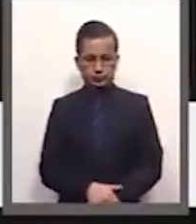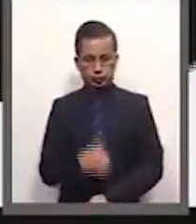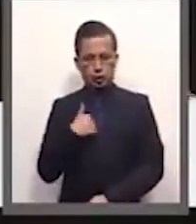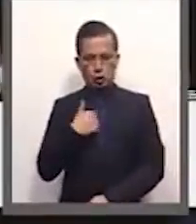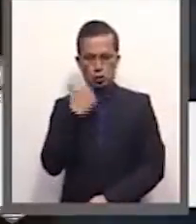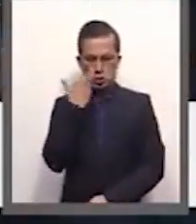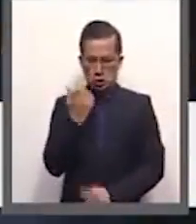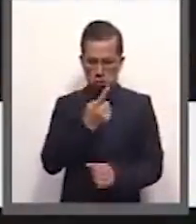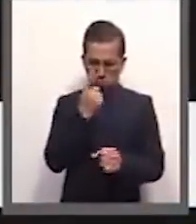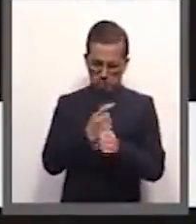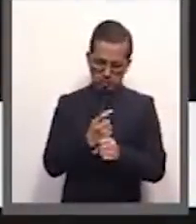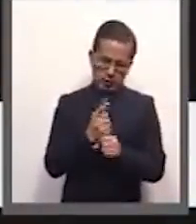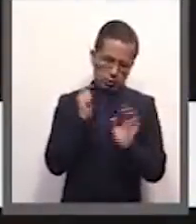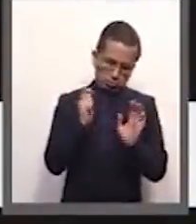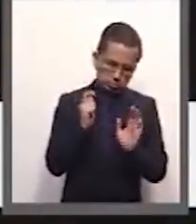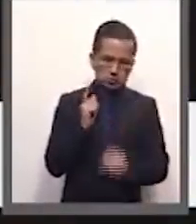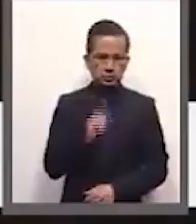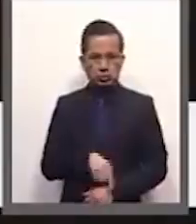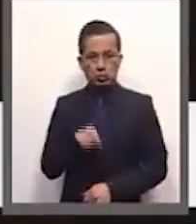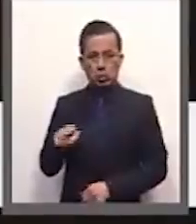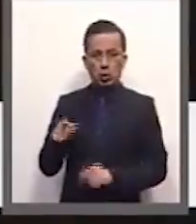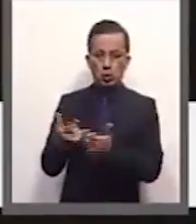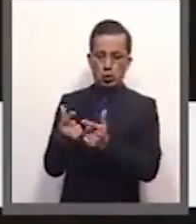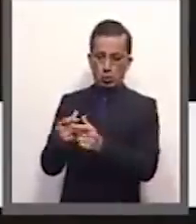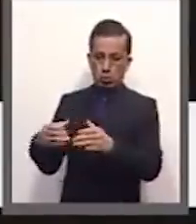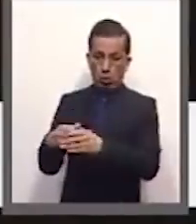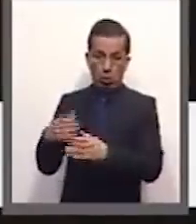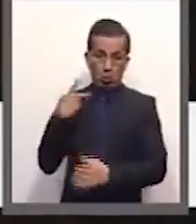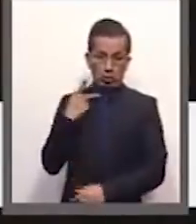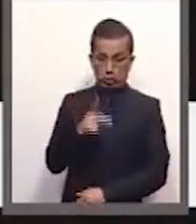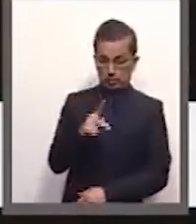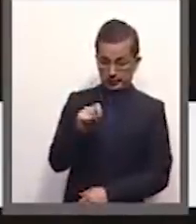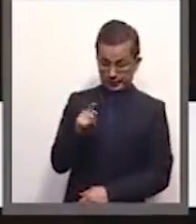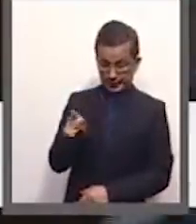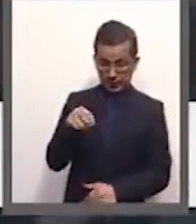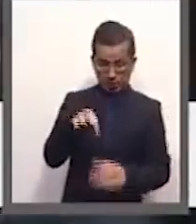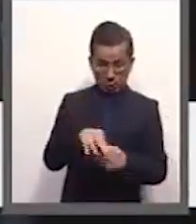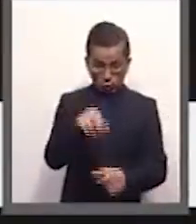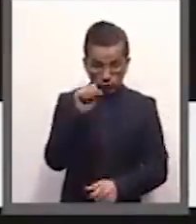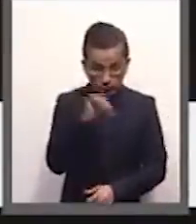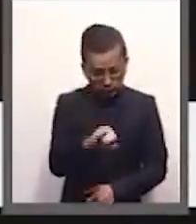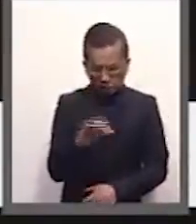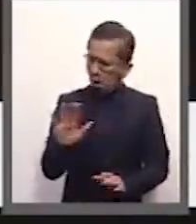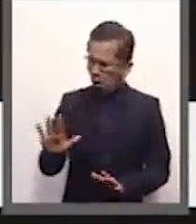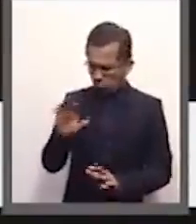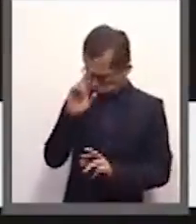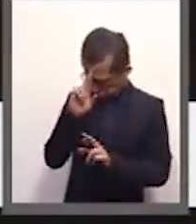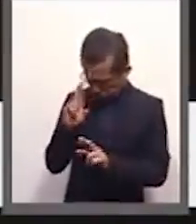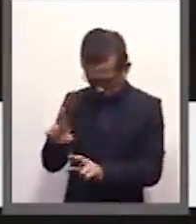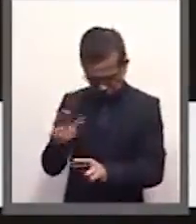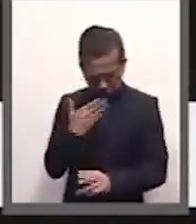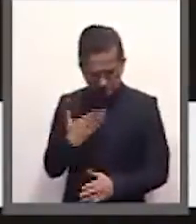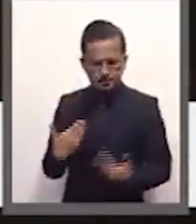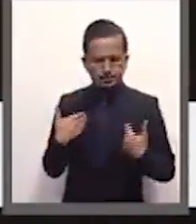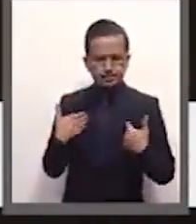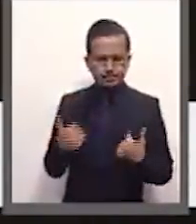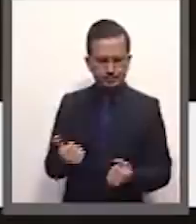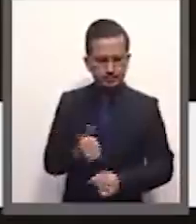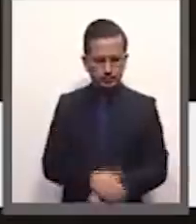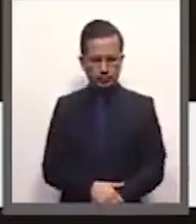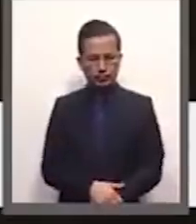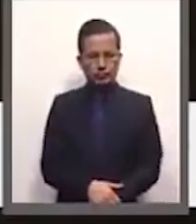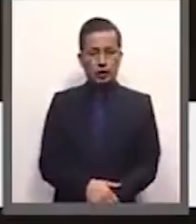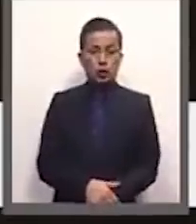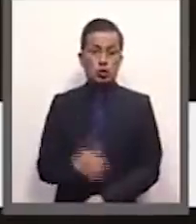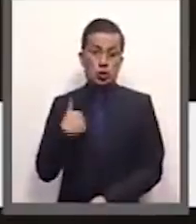comprensión a la decisión de la fracción del PT de votar a favor de esta reforma constitucional. Quiero decirle a los